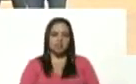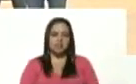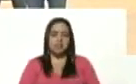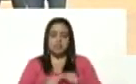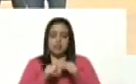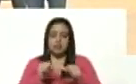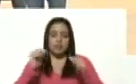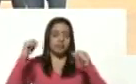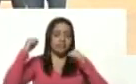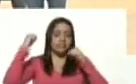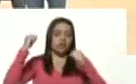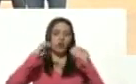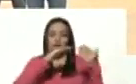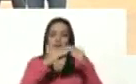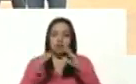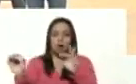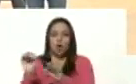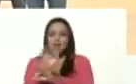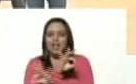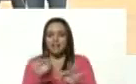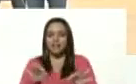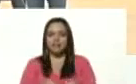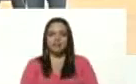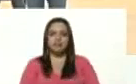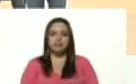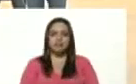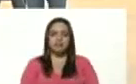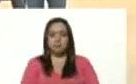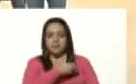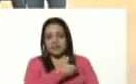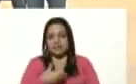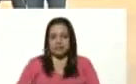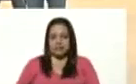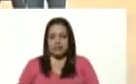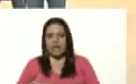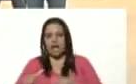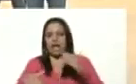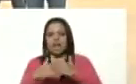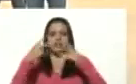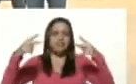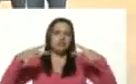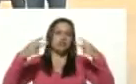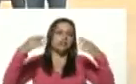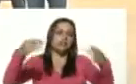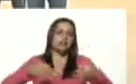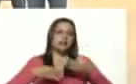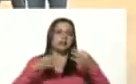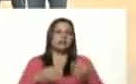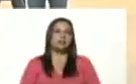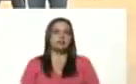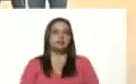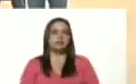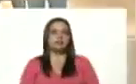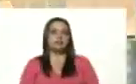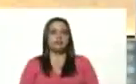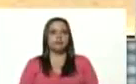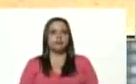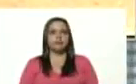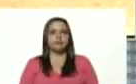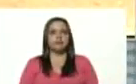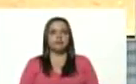venciendo. ¡Comuna! Mi comandante, hasta la victoria siempre. ¡Viviremos y